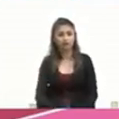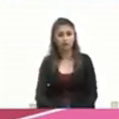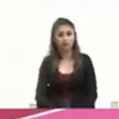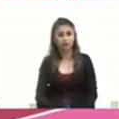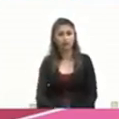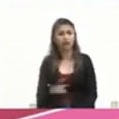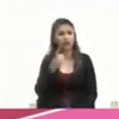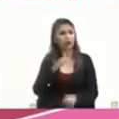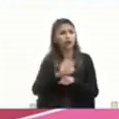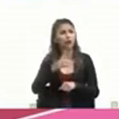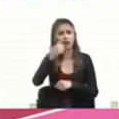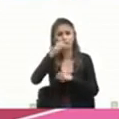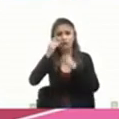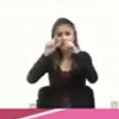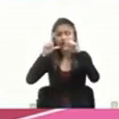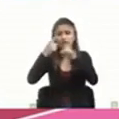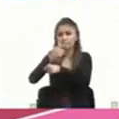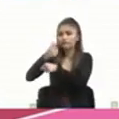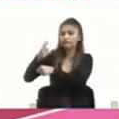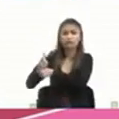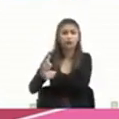¿Qué tanto impacto está teniendo